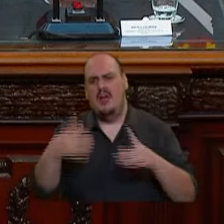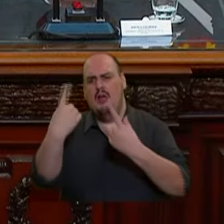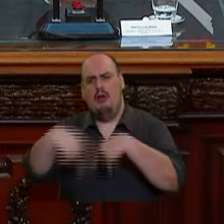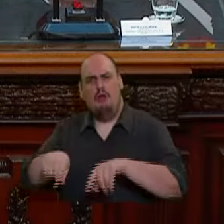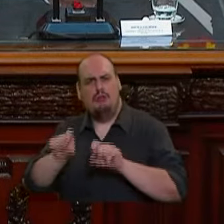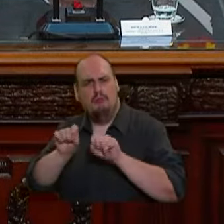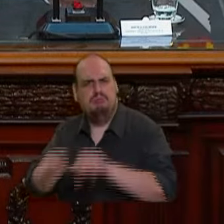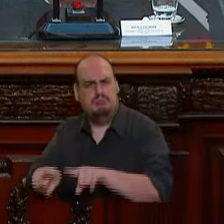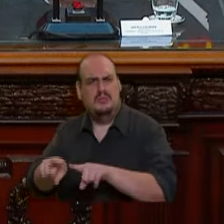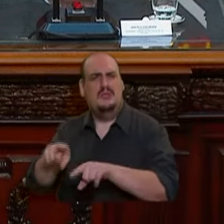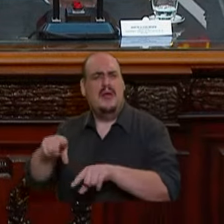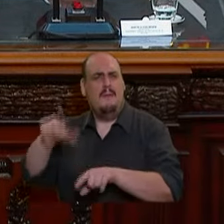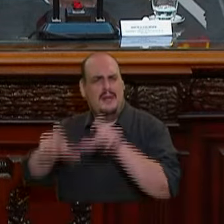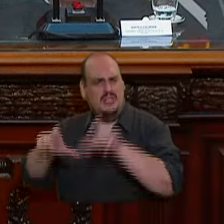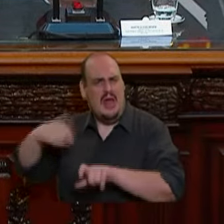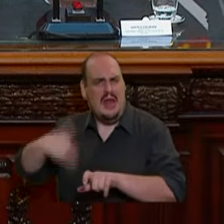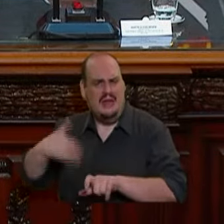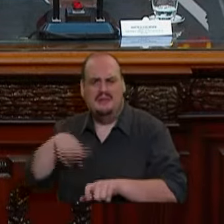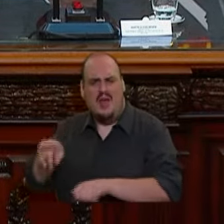argentinos.